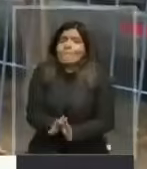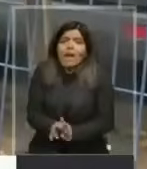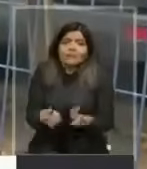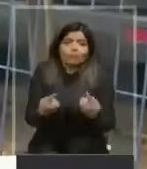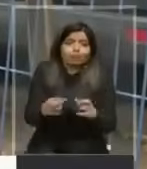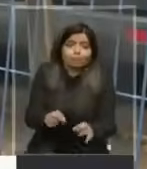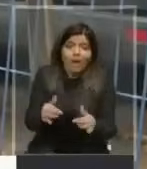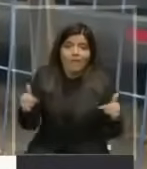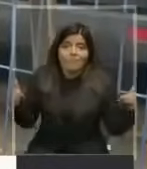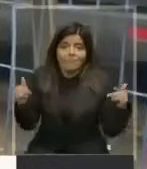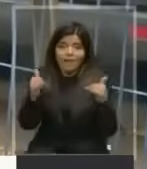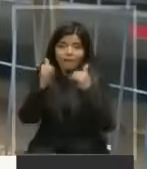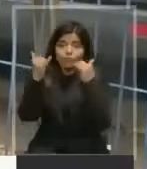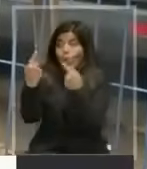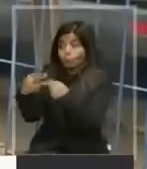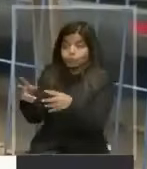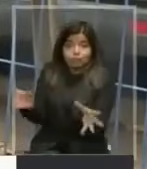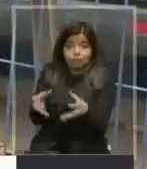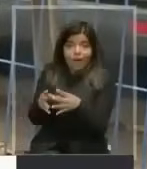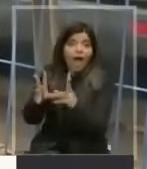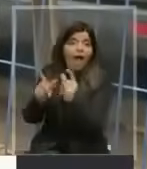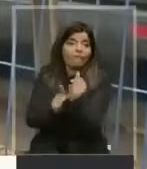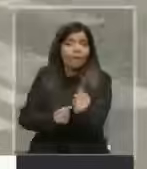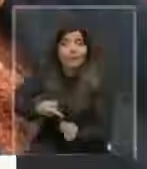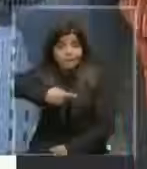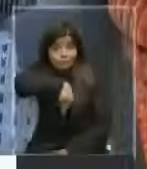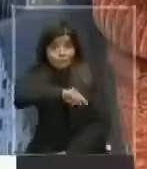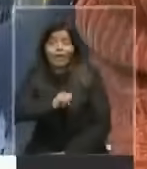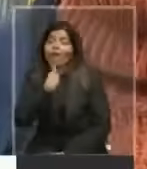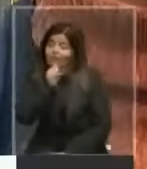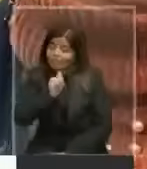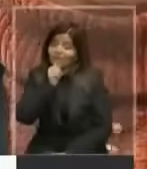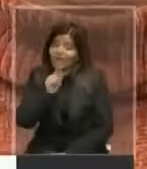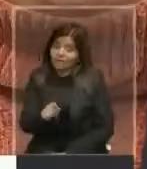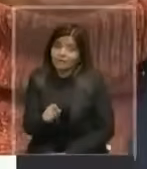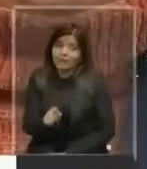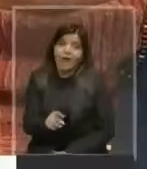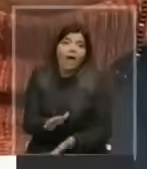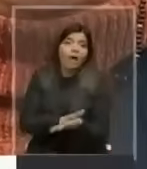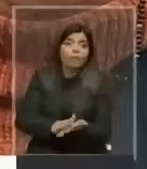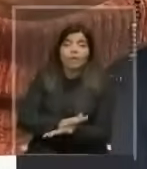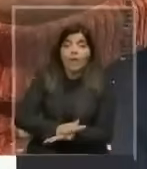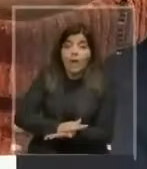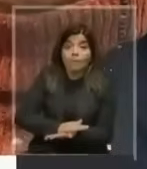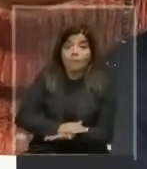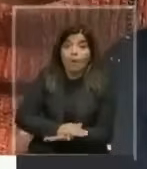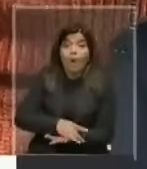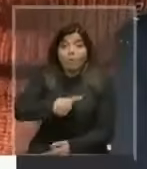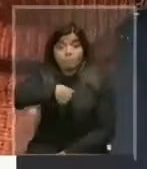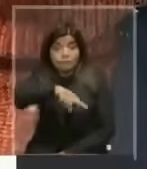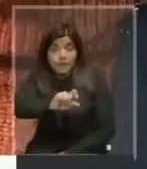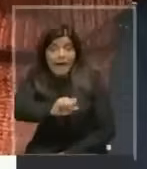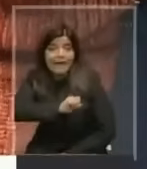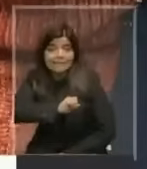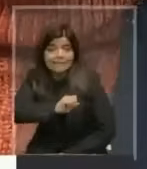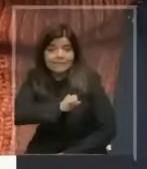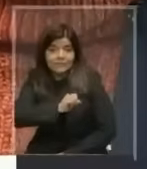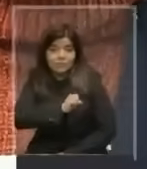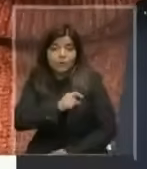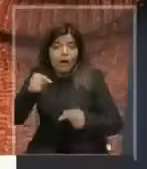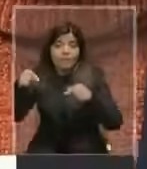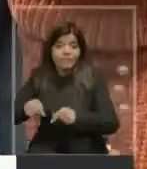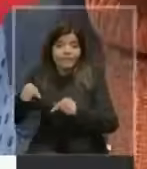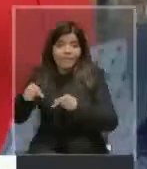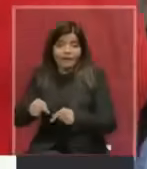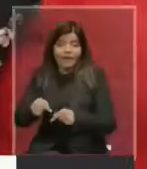de disfrutar con su familia, que eso es lo que nos hace falta. Tiene que levantar una persona para ir al centro de Santiago y salir desde acá,